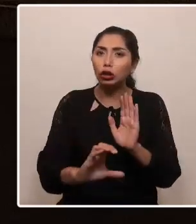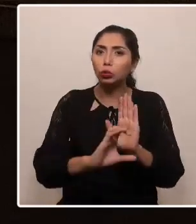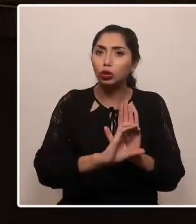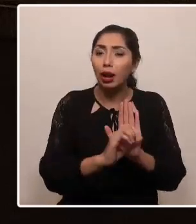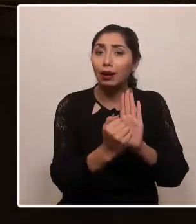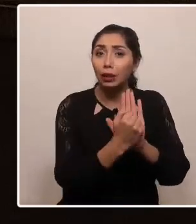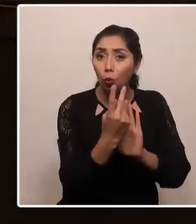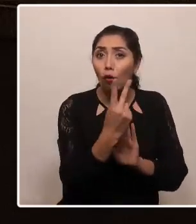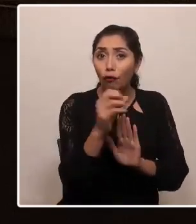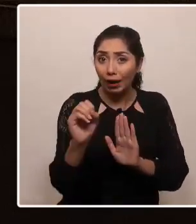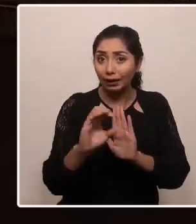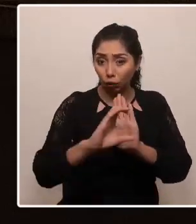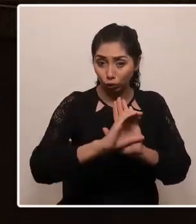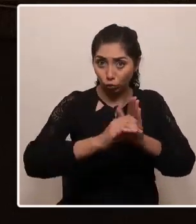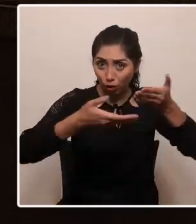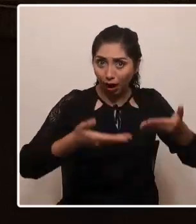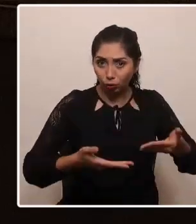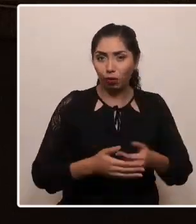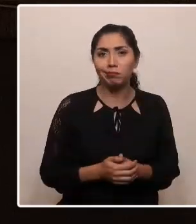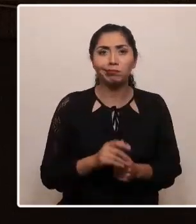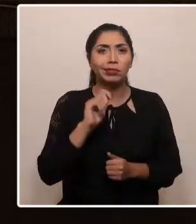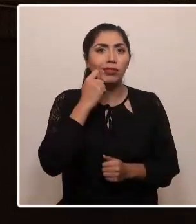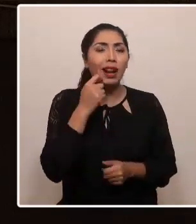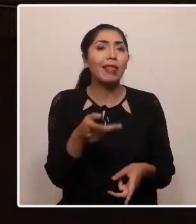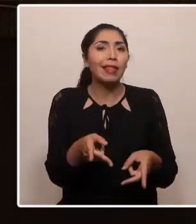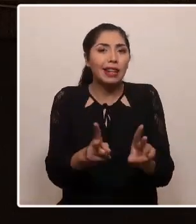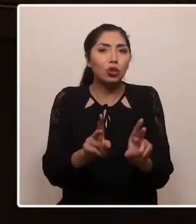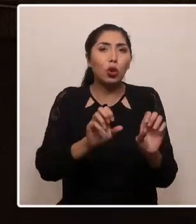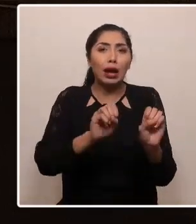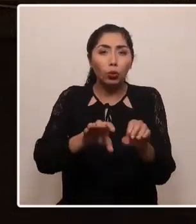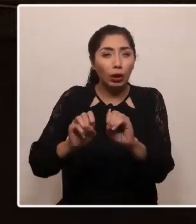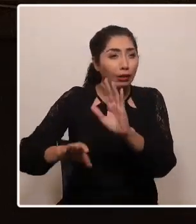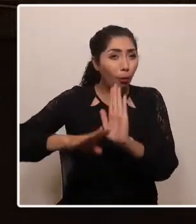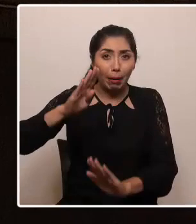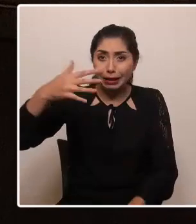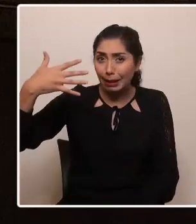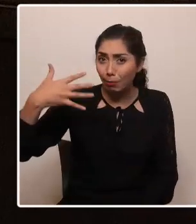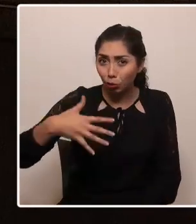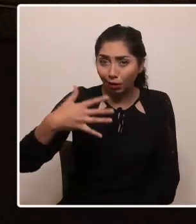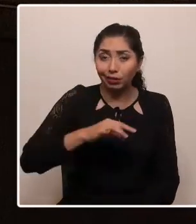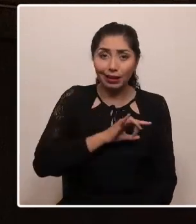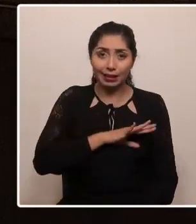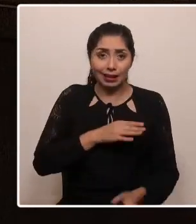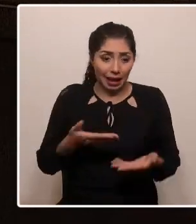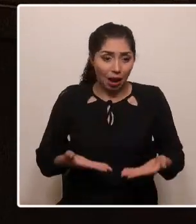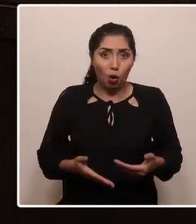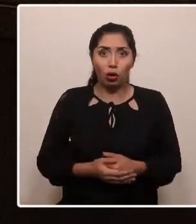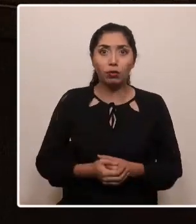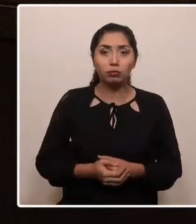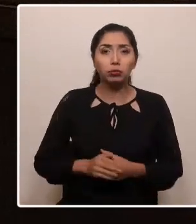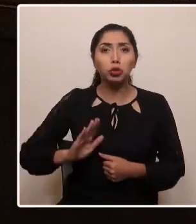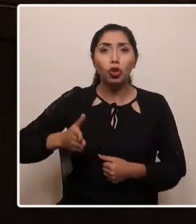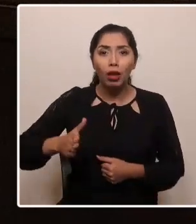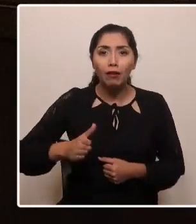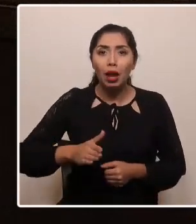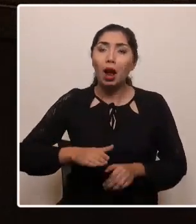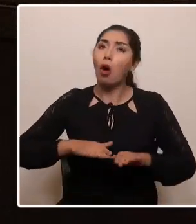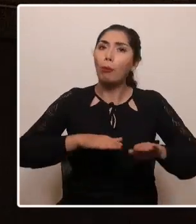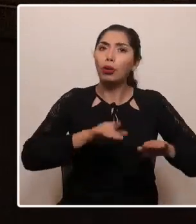de la Constitución actual, lo que lo convierte en el derecho educativo más importante en el Chile actual, aún regido por la Constitución del